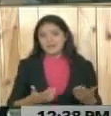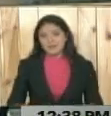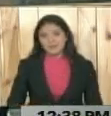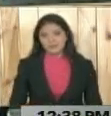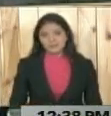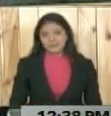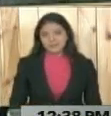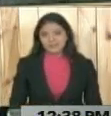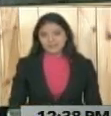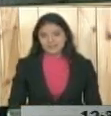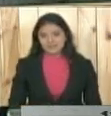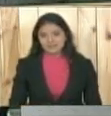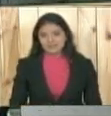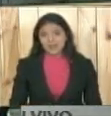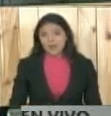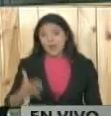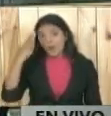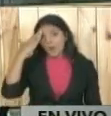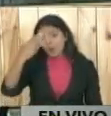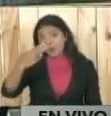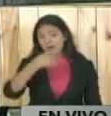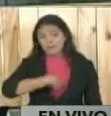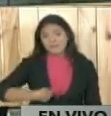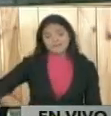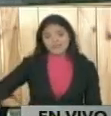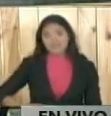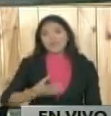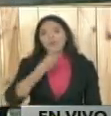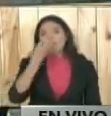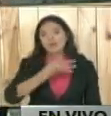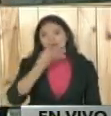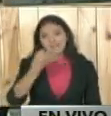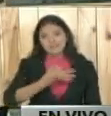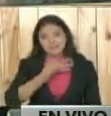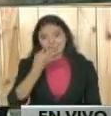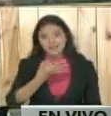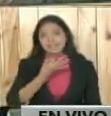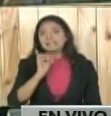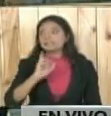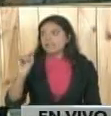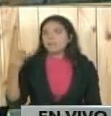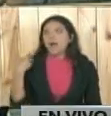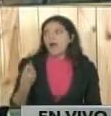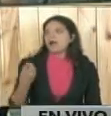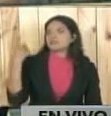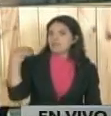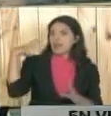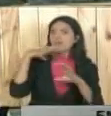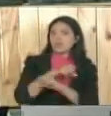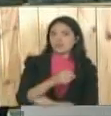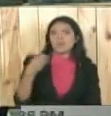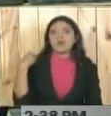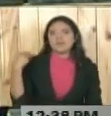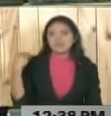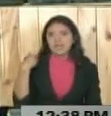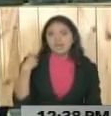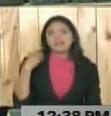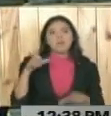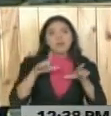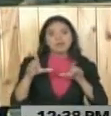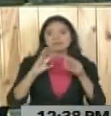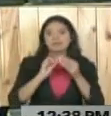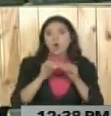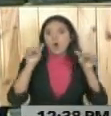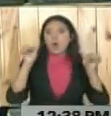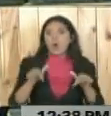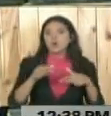Silva? Cómo está, presidente? Buenas tardes. Sí, ya me avisaron ayer en la noche y estábamos preparando un programa